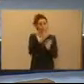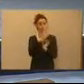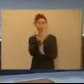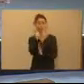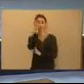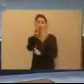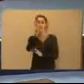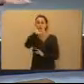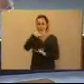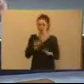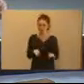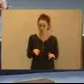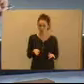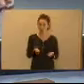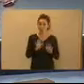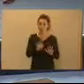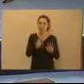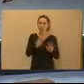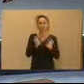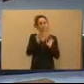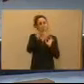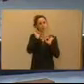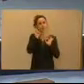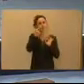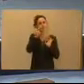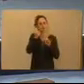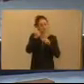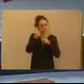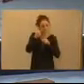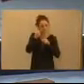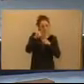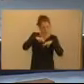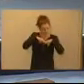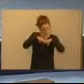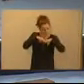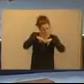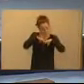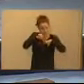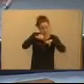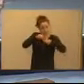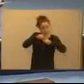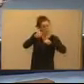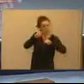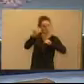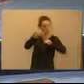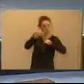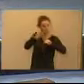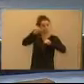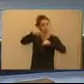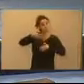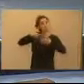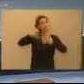los pumares. De todas maneras, está previsto mantener la observación y continuar analizando su conducta para valorar posibles